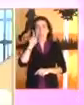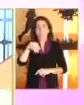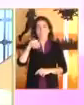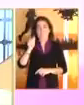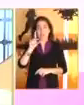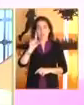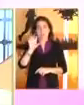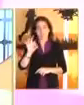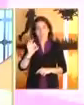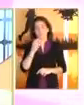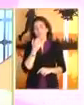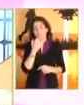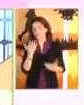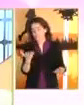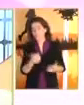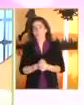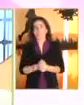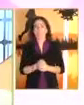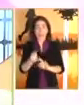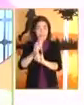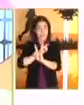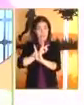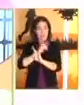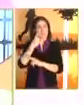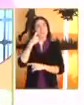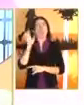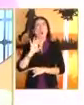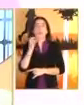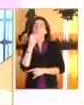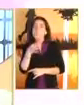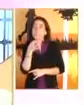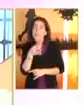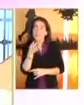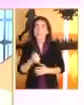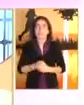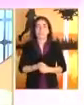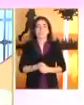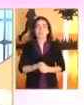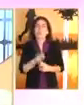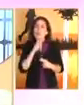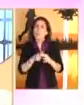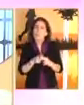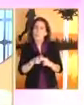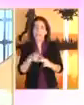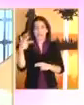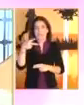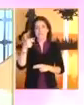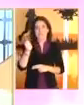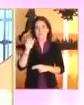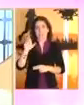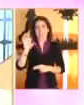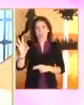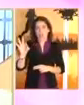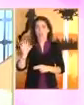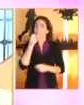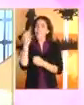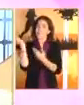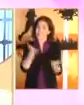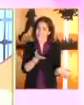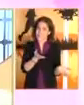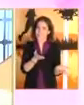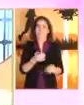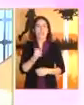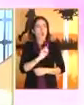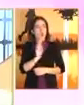Vamos a escuchar. Vamos a escuchar. Buenas tardes. Hola, buenas tardes. Hola, ¿su nombre? Charo. Charo, hola. Bienvenida, Charo. Hola,